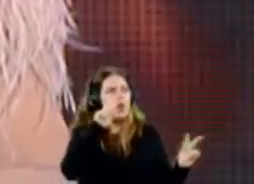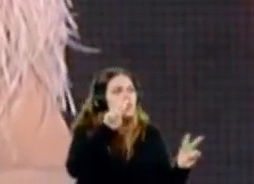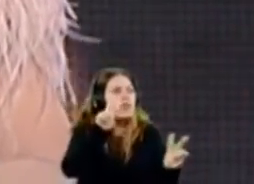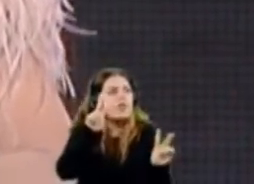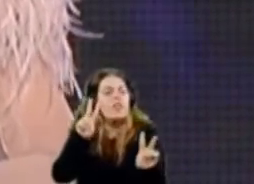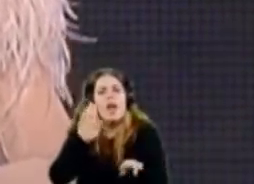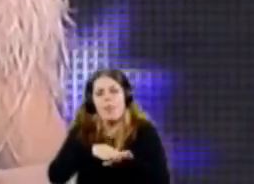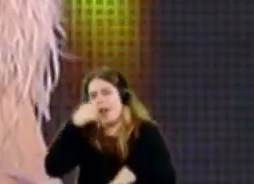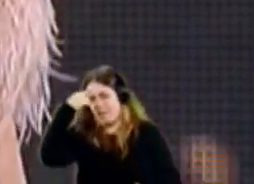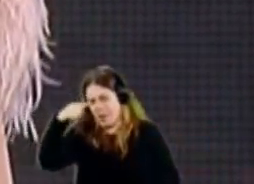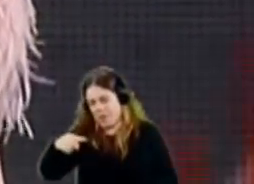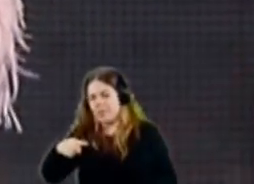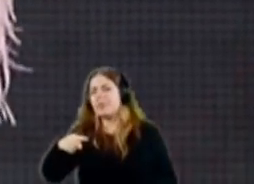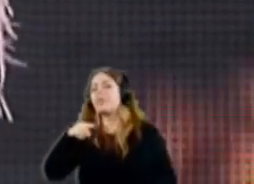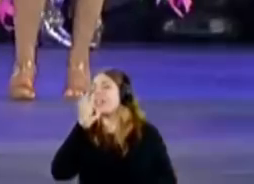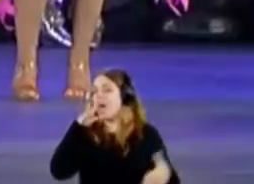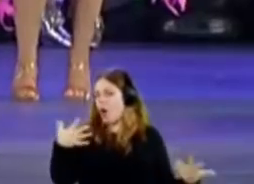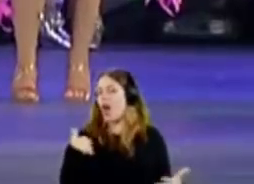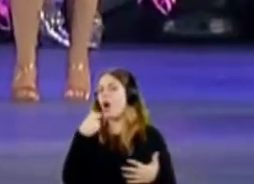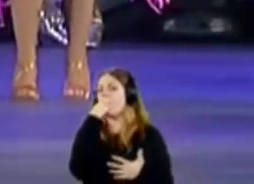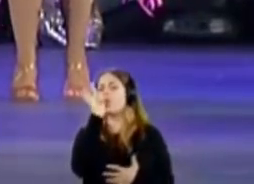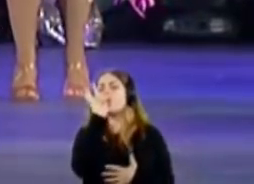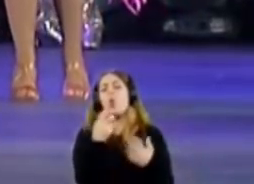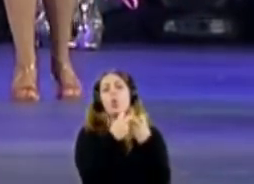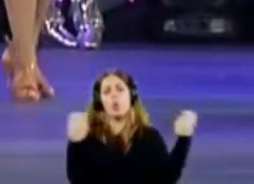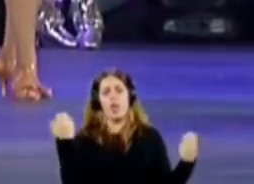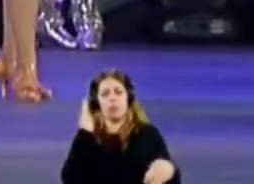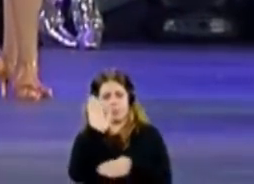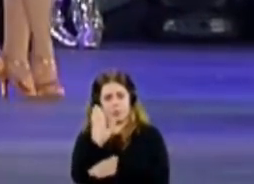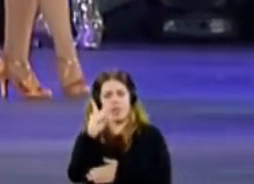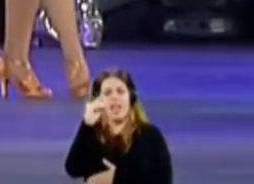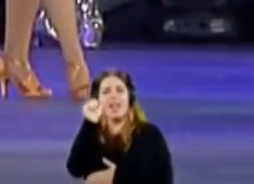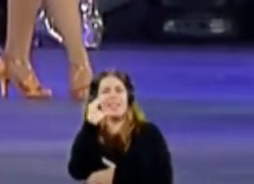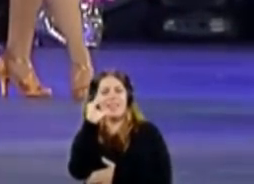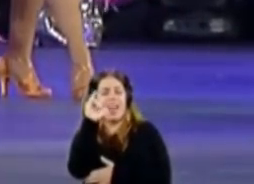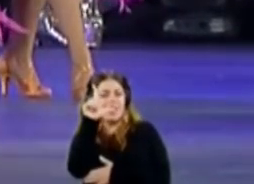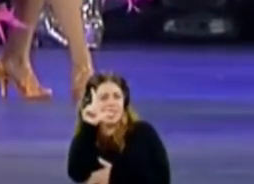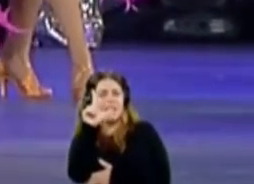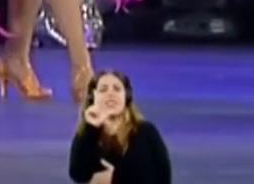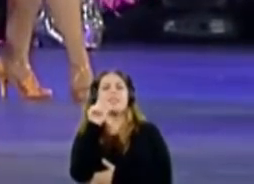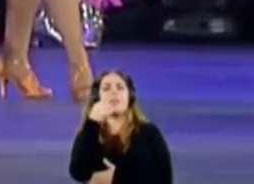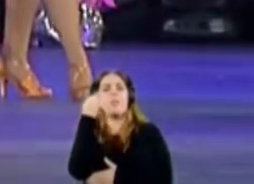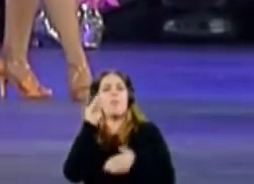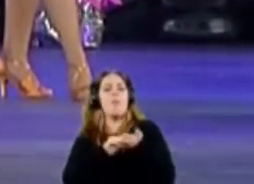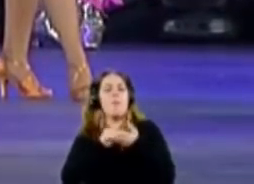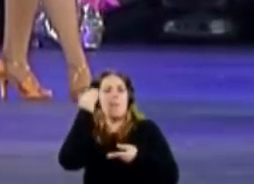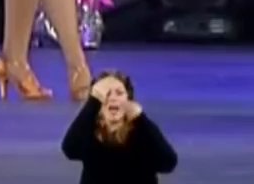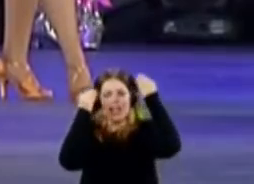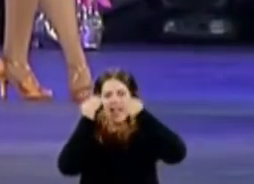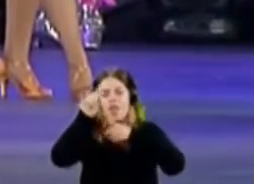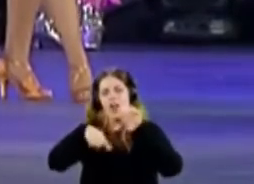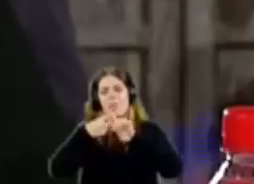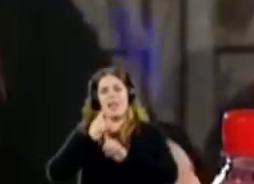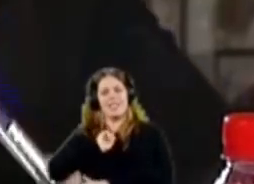a conocer al jurado. Dacil Betancor Santana, maquilladora y directora. Un